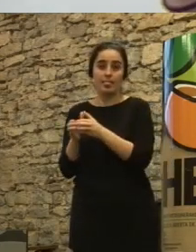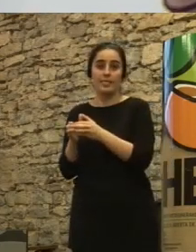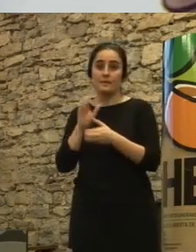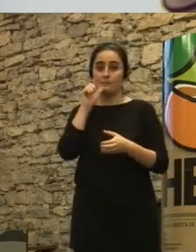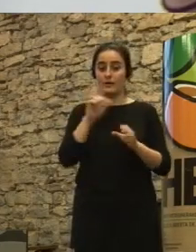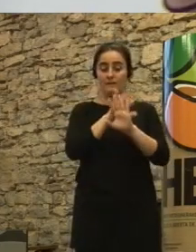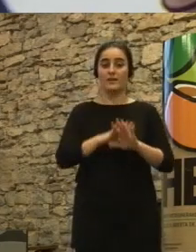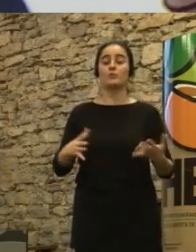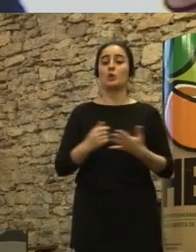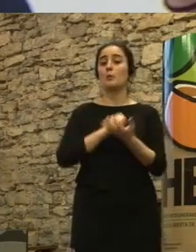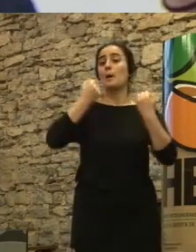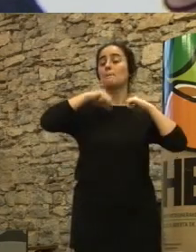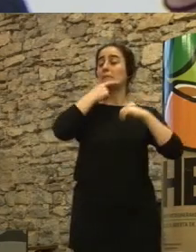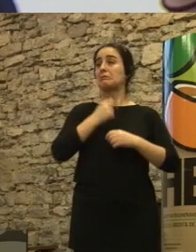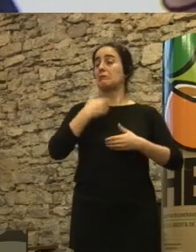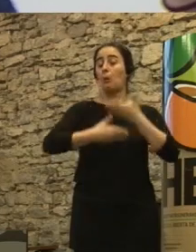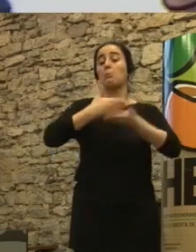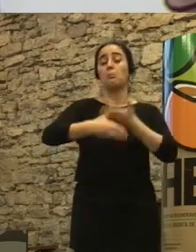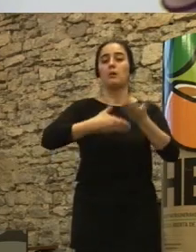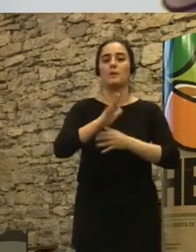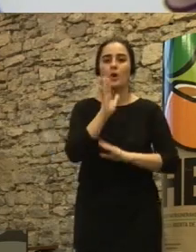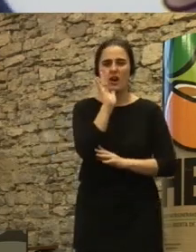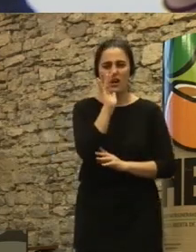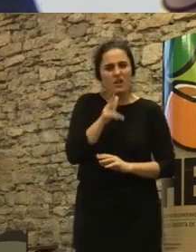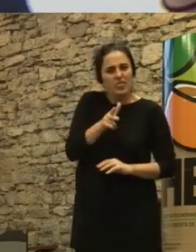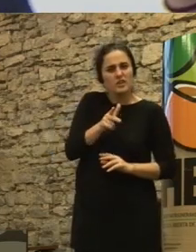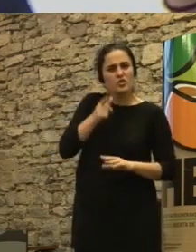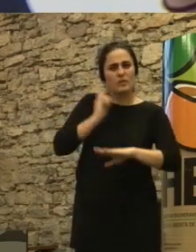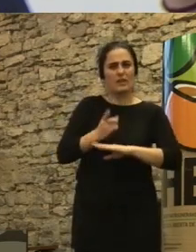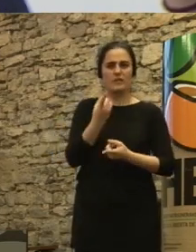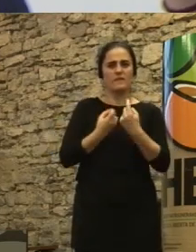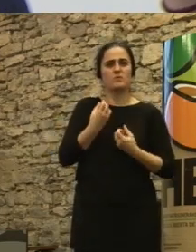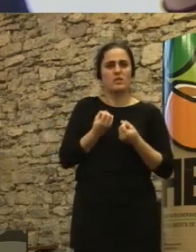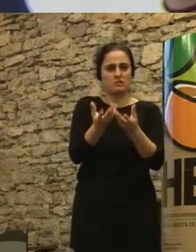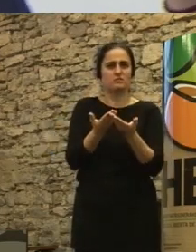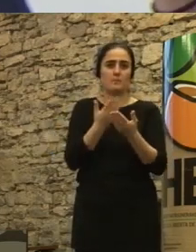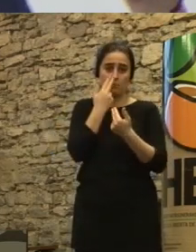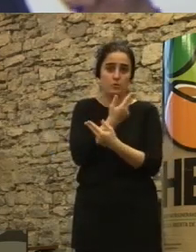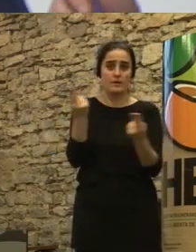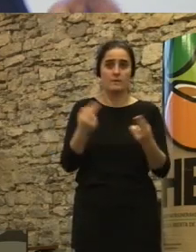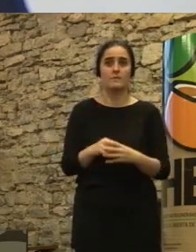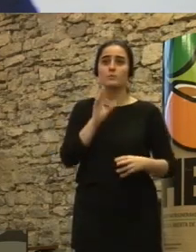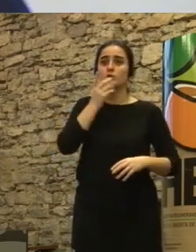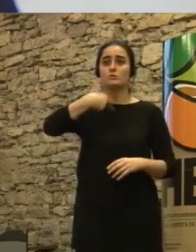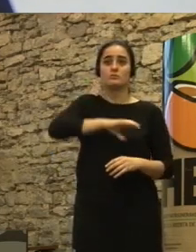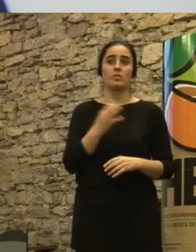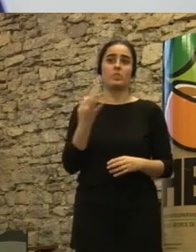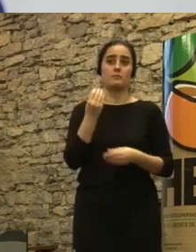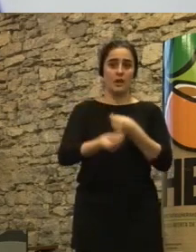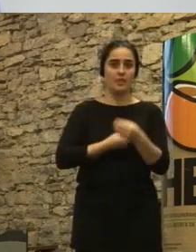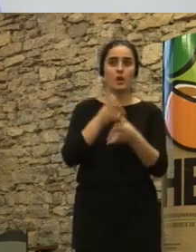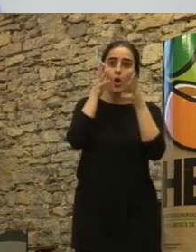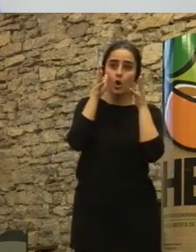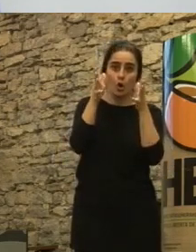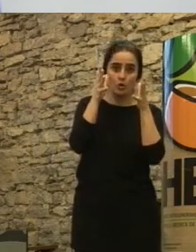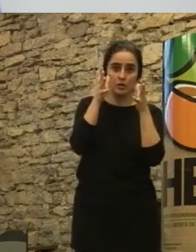se ha hecho siempre a lo práctico, no sé. Pero es que estos nuevos derechos y esa obligación que tienen de ofrecer esa información, ¿no? Entonces, lo que hay que hacer es un consejo, que además lo